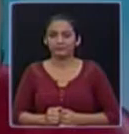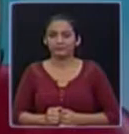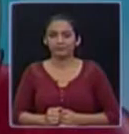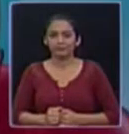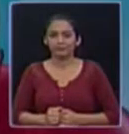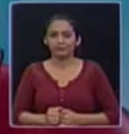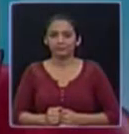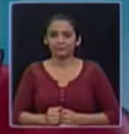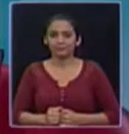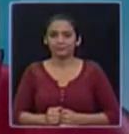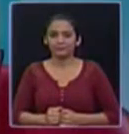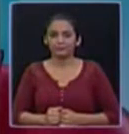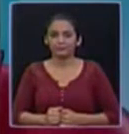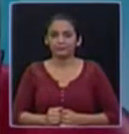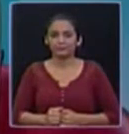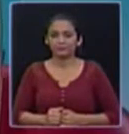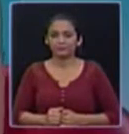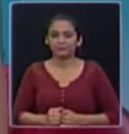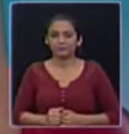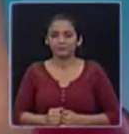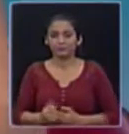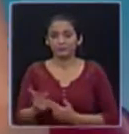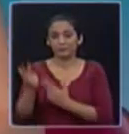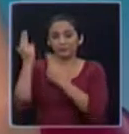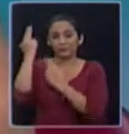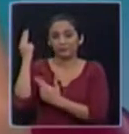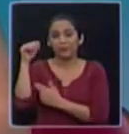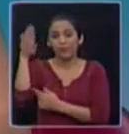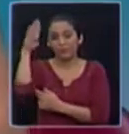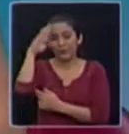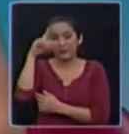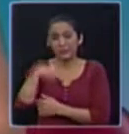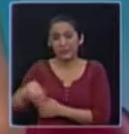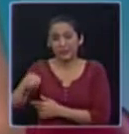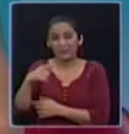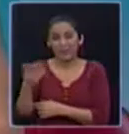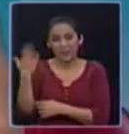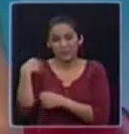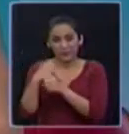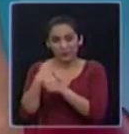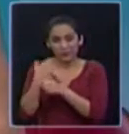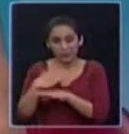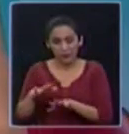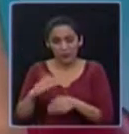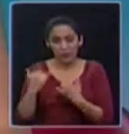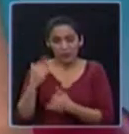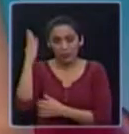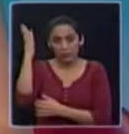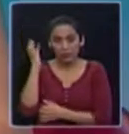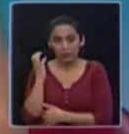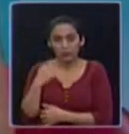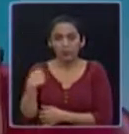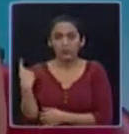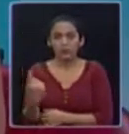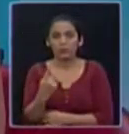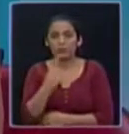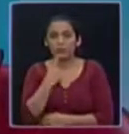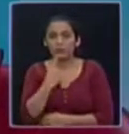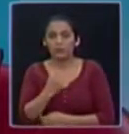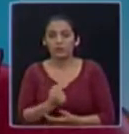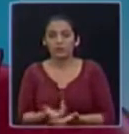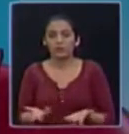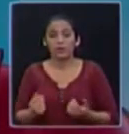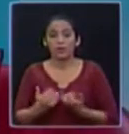El Frente de Pensionistas de las Fuerzas Armadas anunció su respaldo al binomio presidencial Guillermo Lasso-Andrés Páez en la segunda